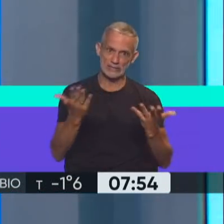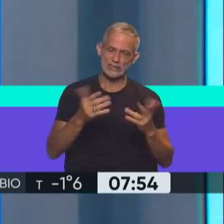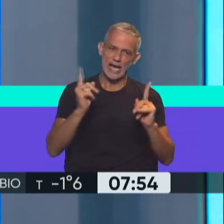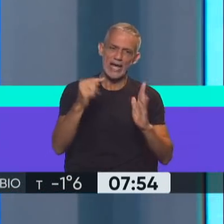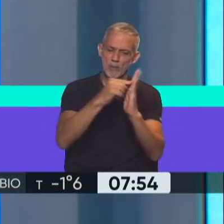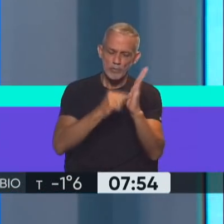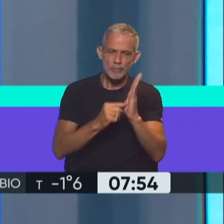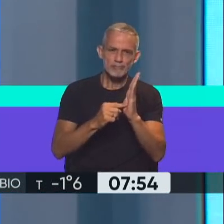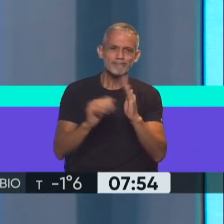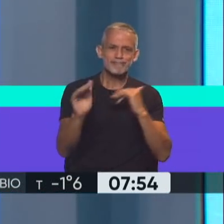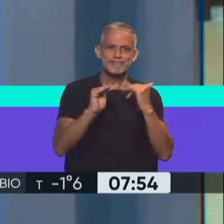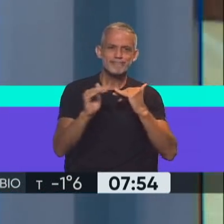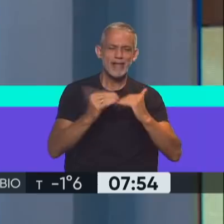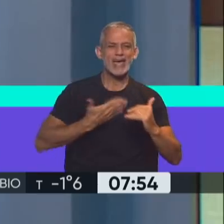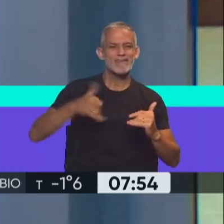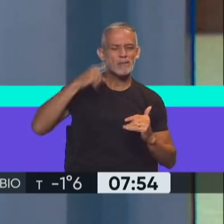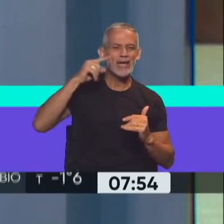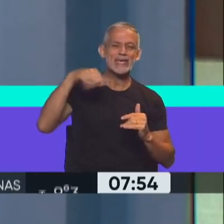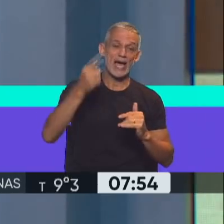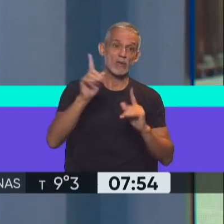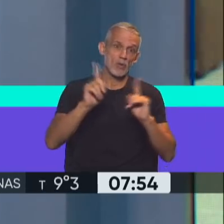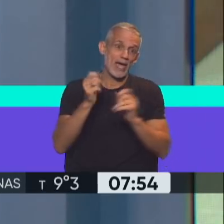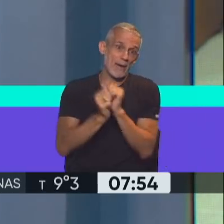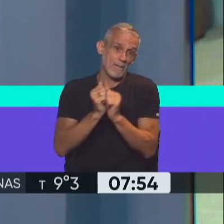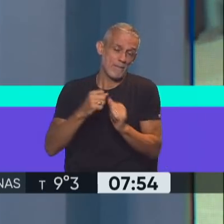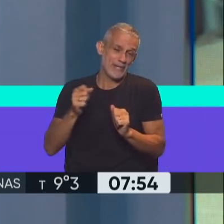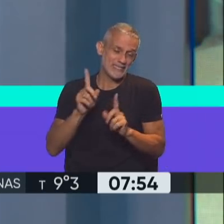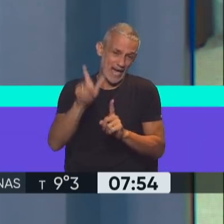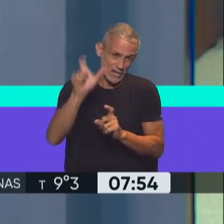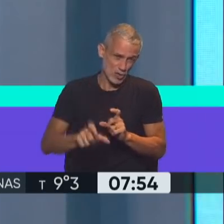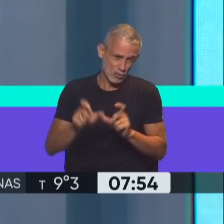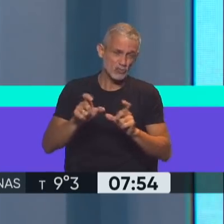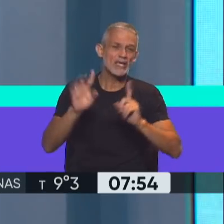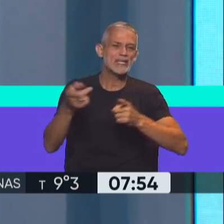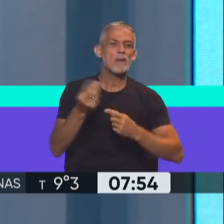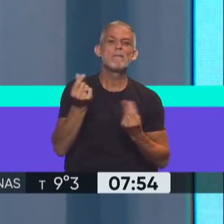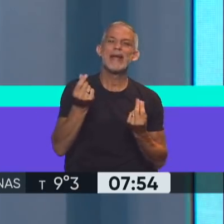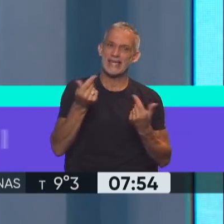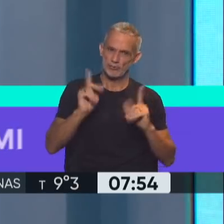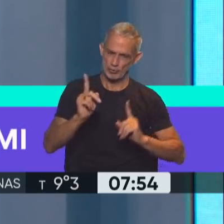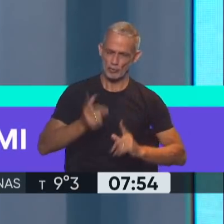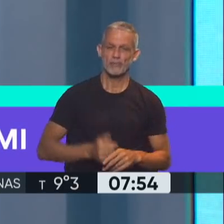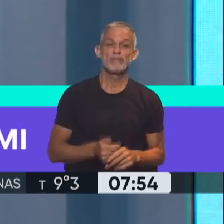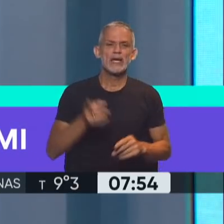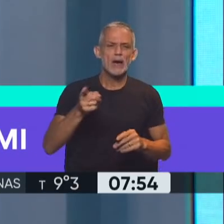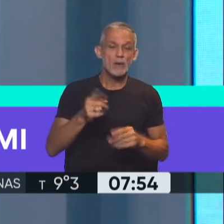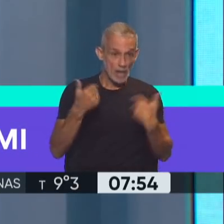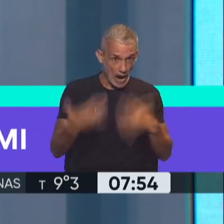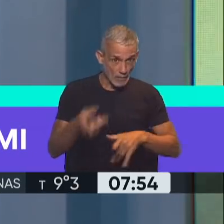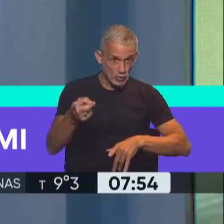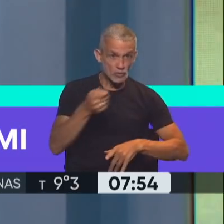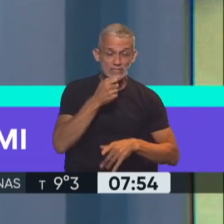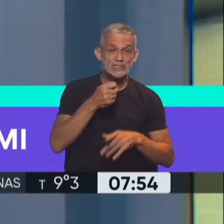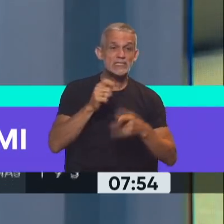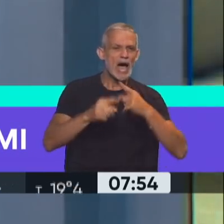puntos en común argentina y fmi en el sector empresario tiene un rol clave por el tema de los precios ahí van a acompañarte hay un acuerdo